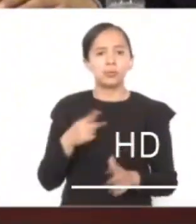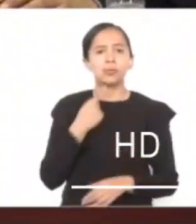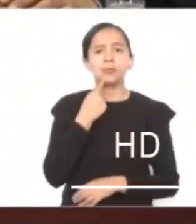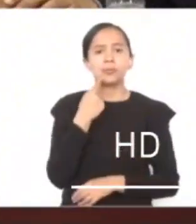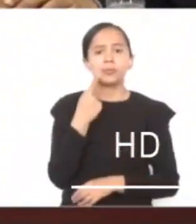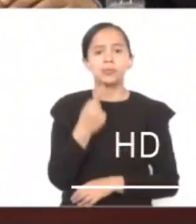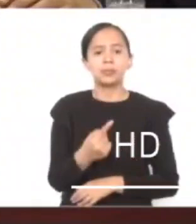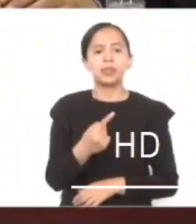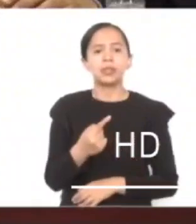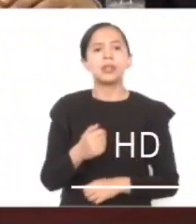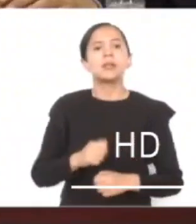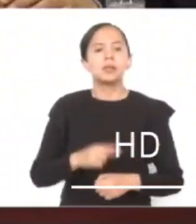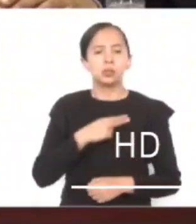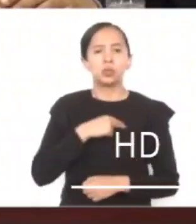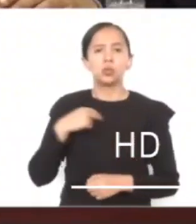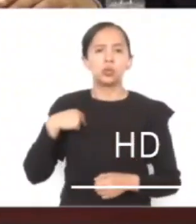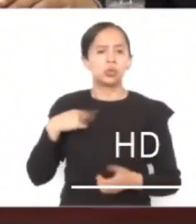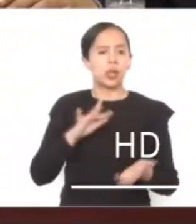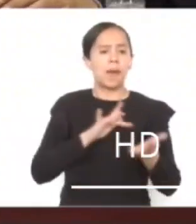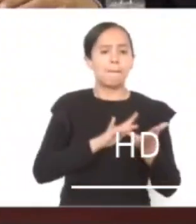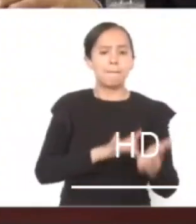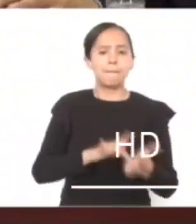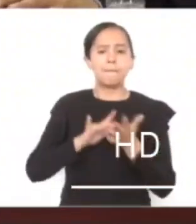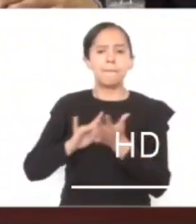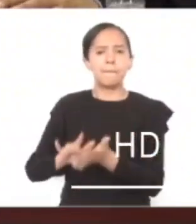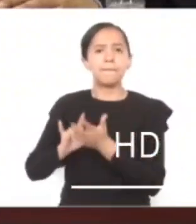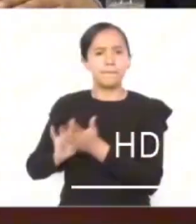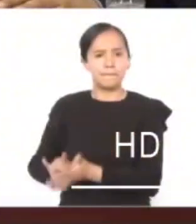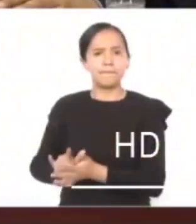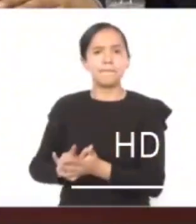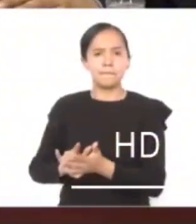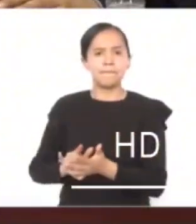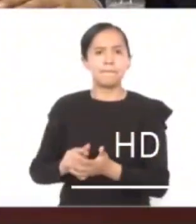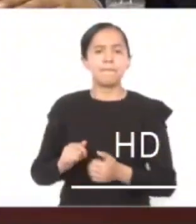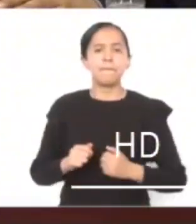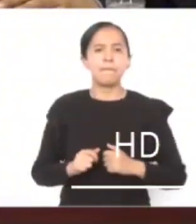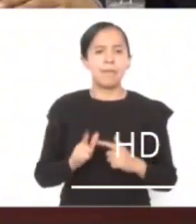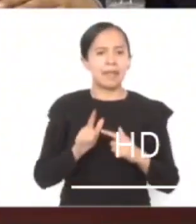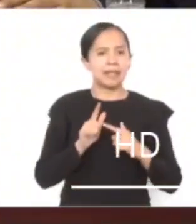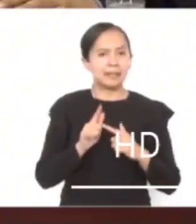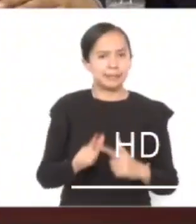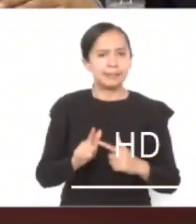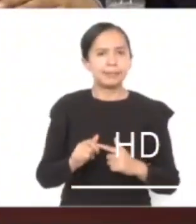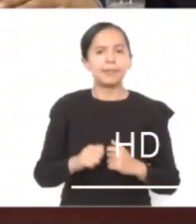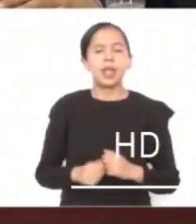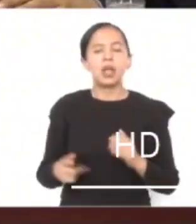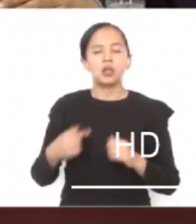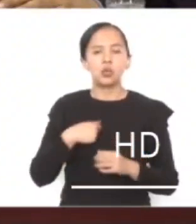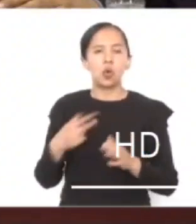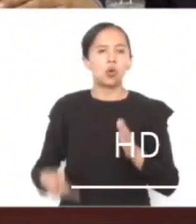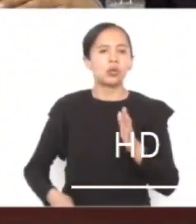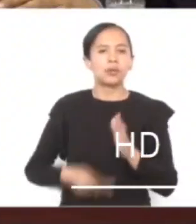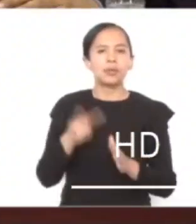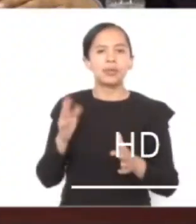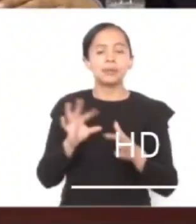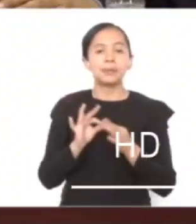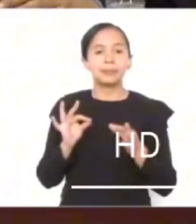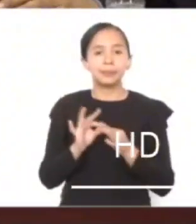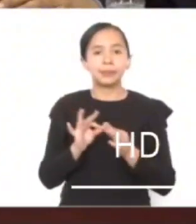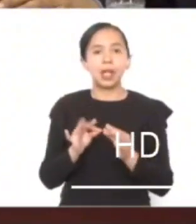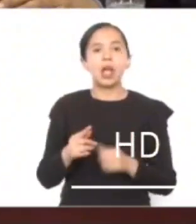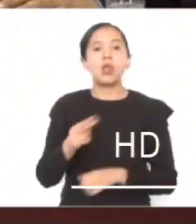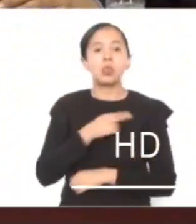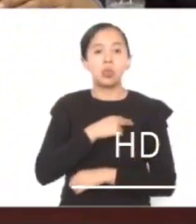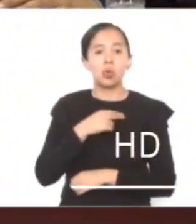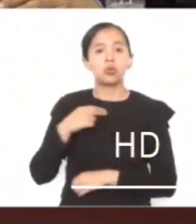reitero nuestro apoyo institucional y asimismo reitero nuestro